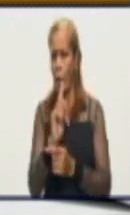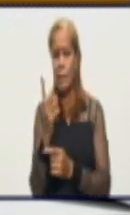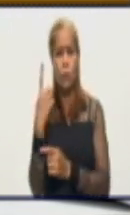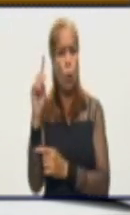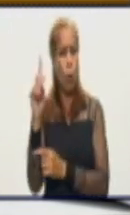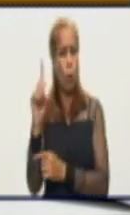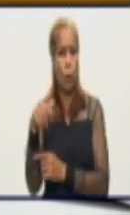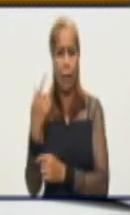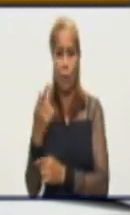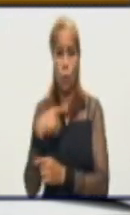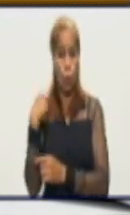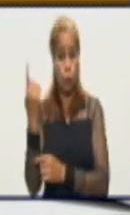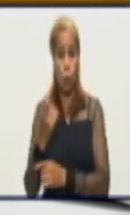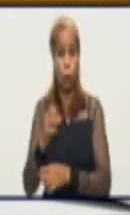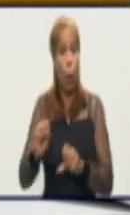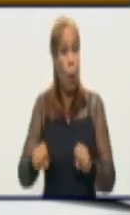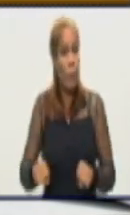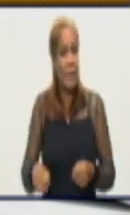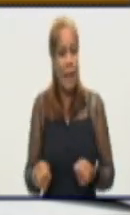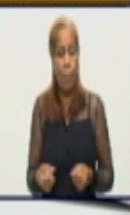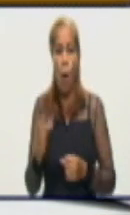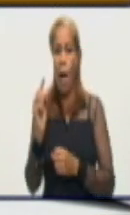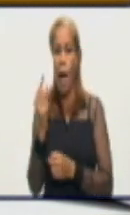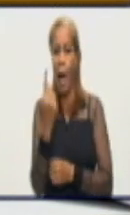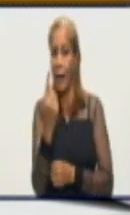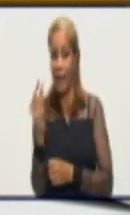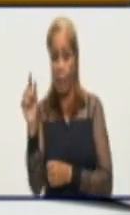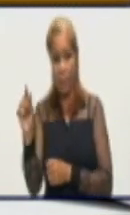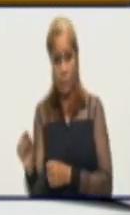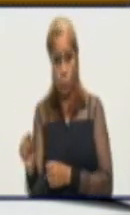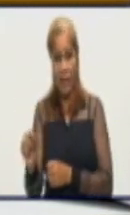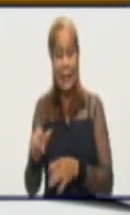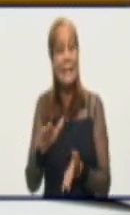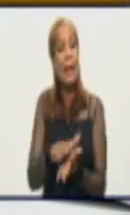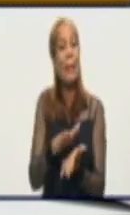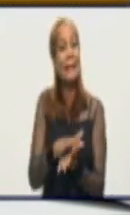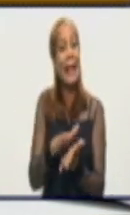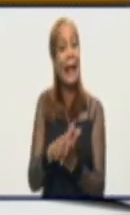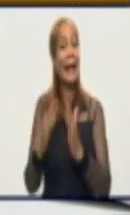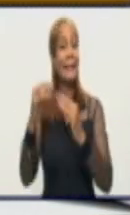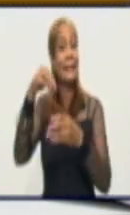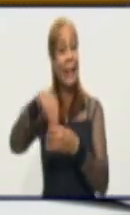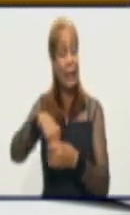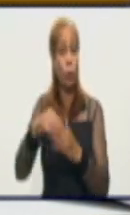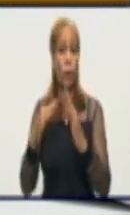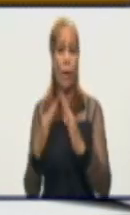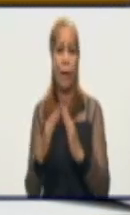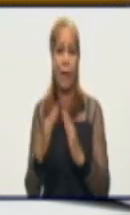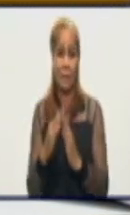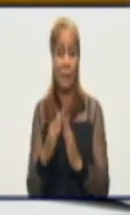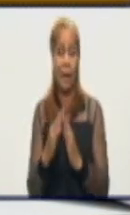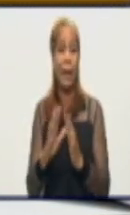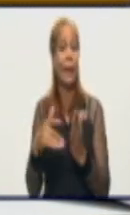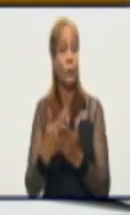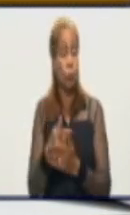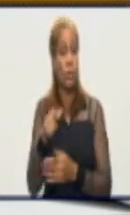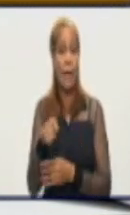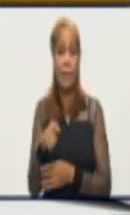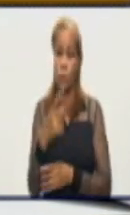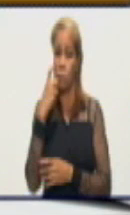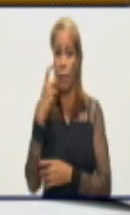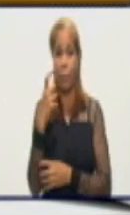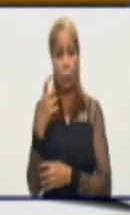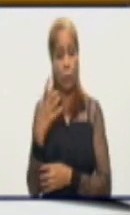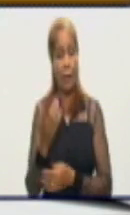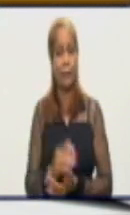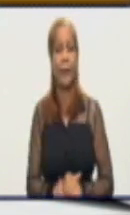personas a que se mantengan en casa, es que es lo que debe ocurrir para que otras personas no se enfermen. Entonces, eso sería